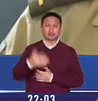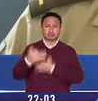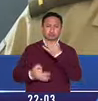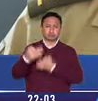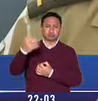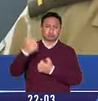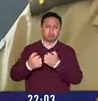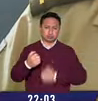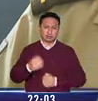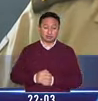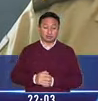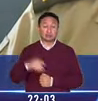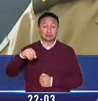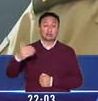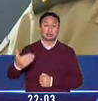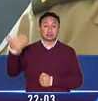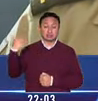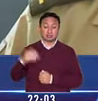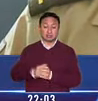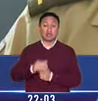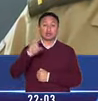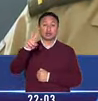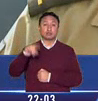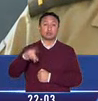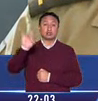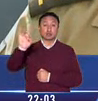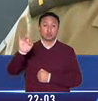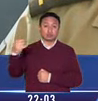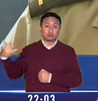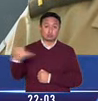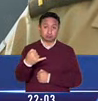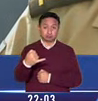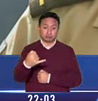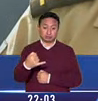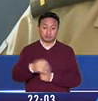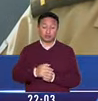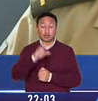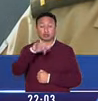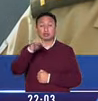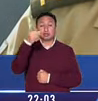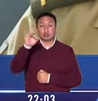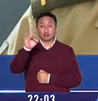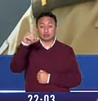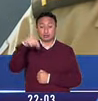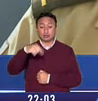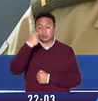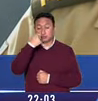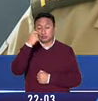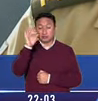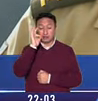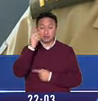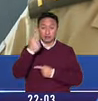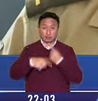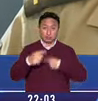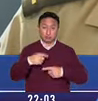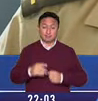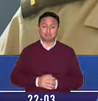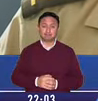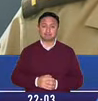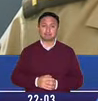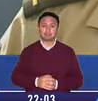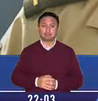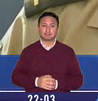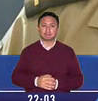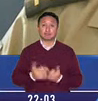Pues antecedentes. En el 2008 por violación, 2018 por tráfico, listo sustancias de sujeta a fiscalización. Y